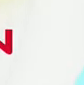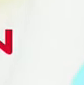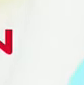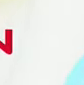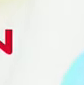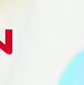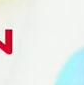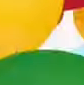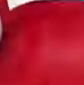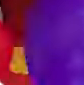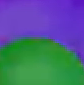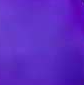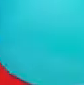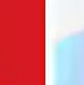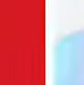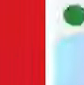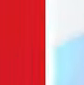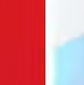Expresiones es auspiciado por